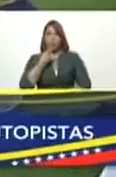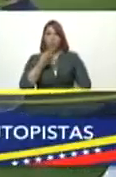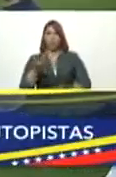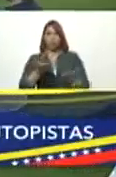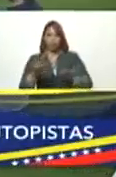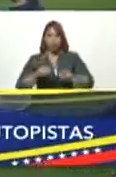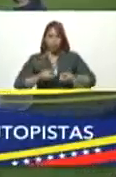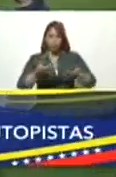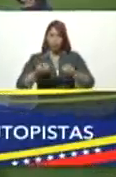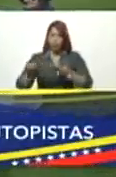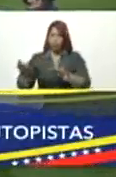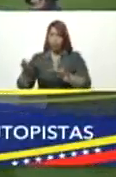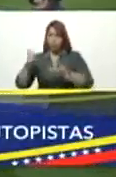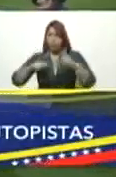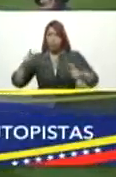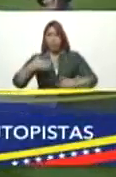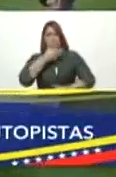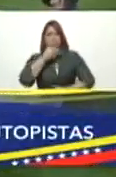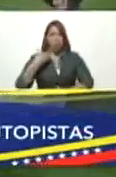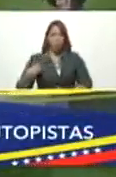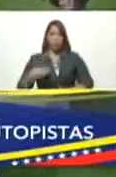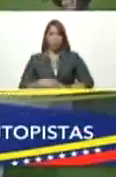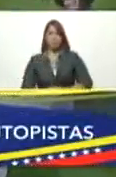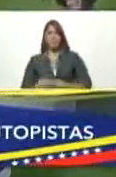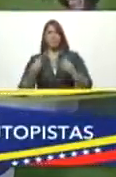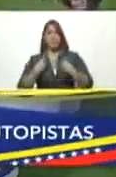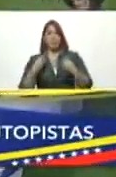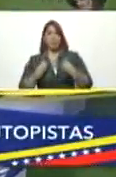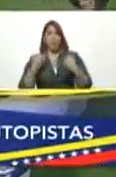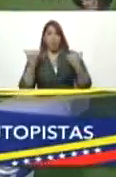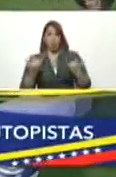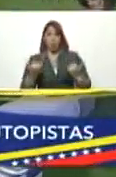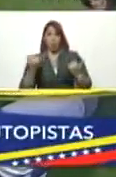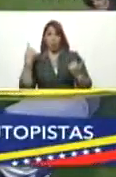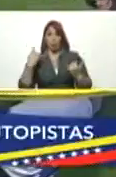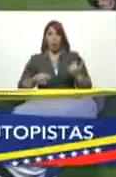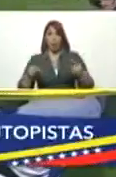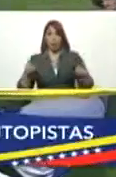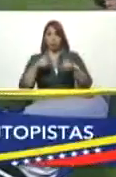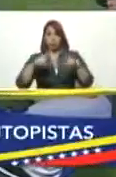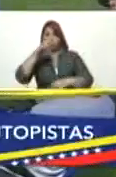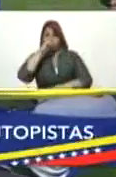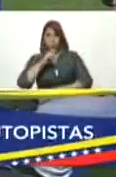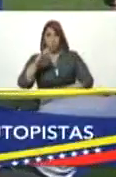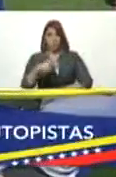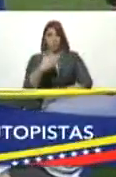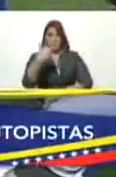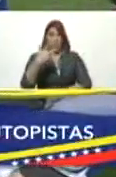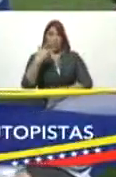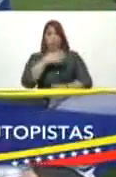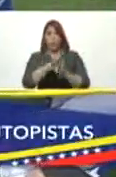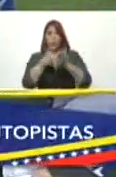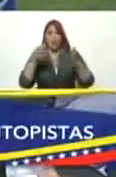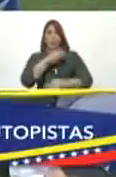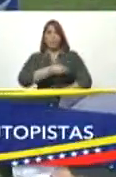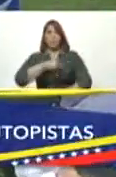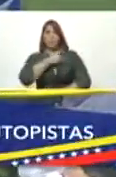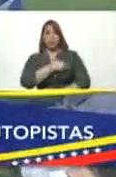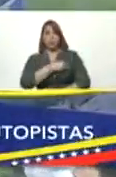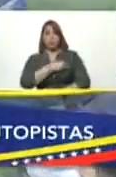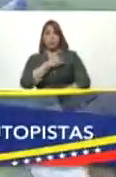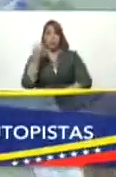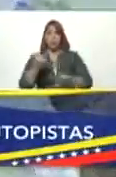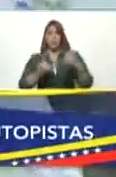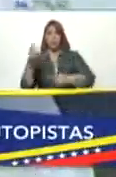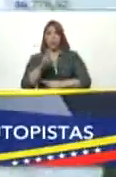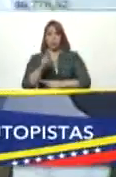gente, mejore su vida. Así que ahora, en este aniversario tercero de la gran misión Transporte Venezuela, te